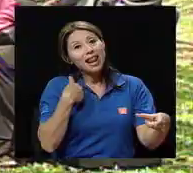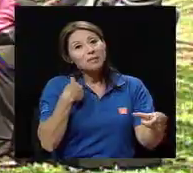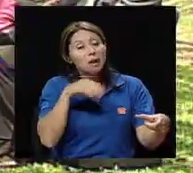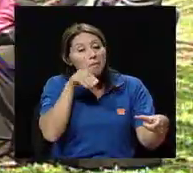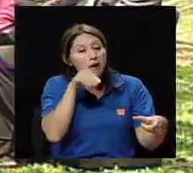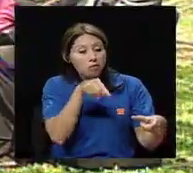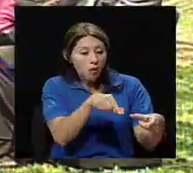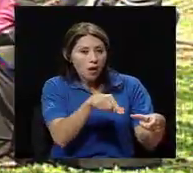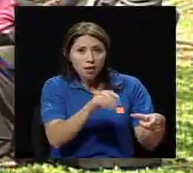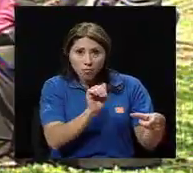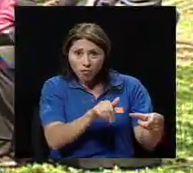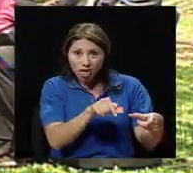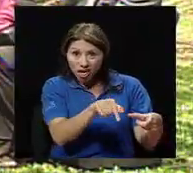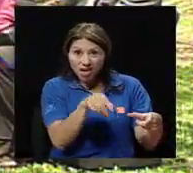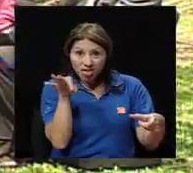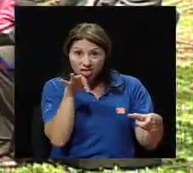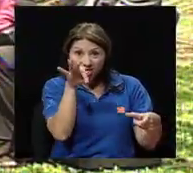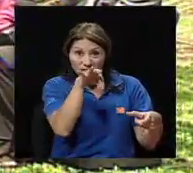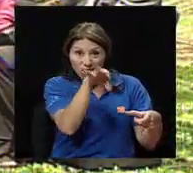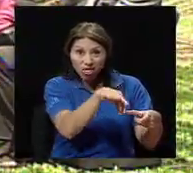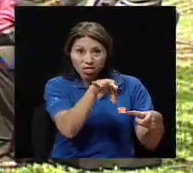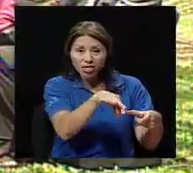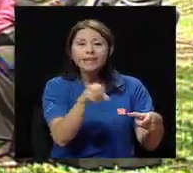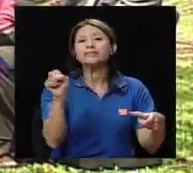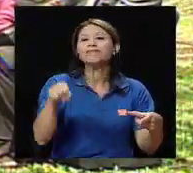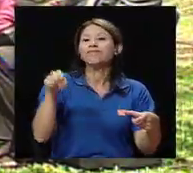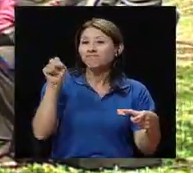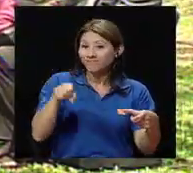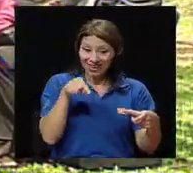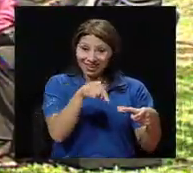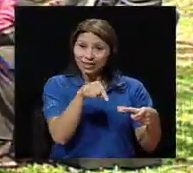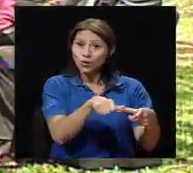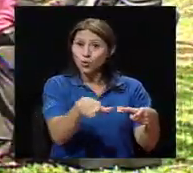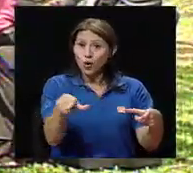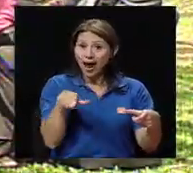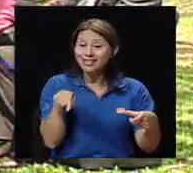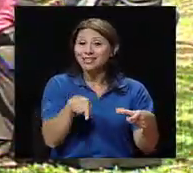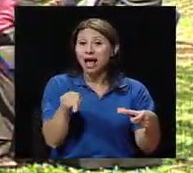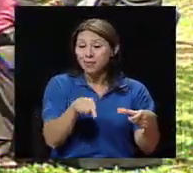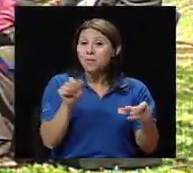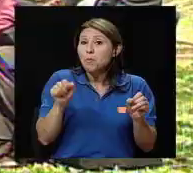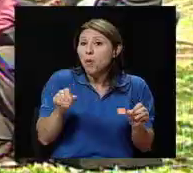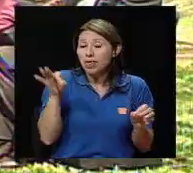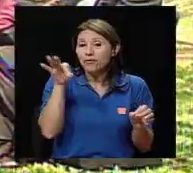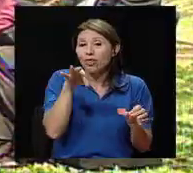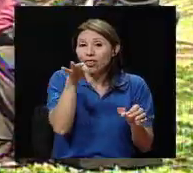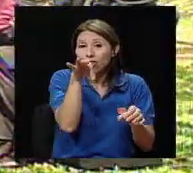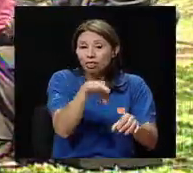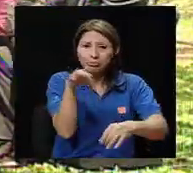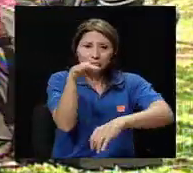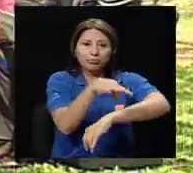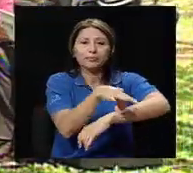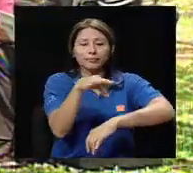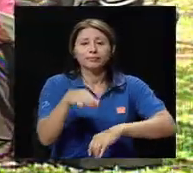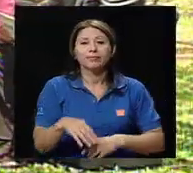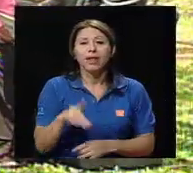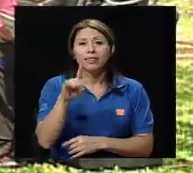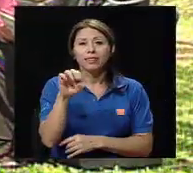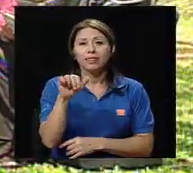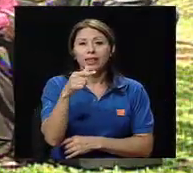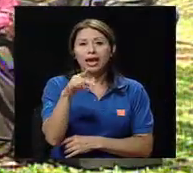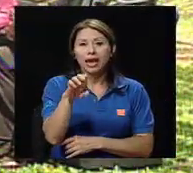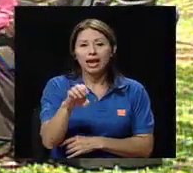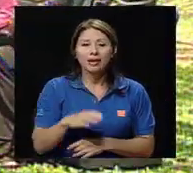Podría ser perfectamente. De hecho, está tipificado, hay literatura que refiere a los bebederos, como, incluso en Costa Rica, como posibles criaderos. Muy